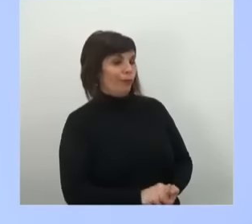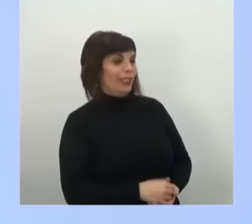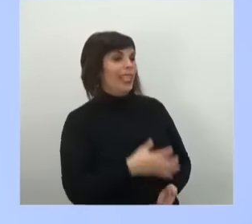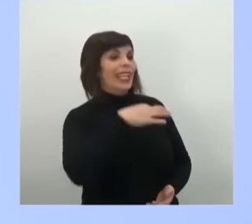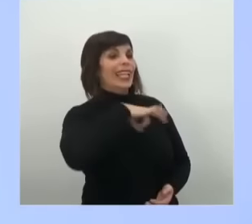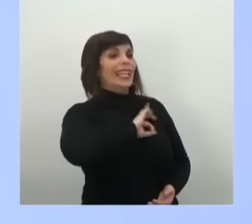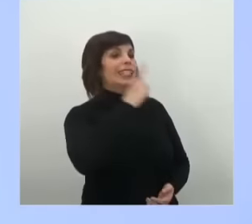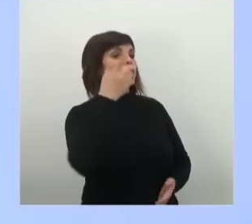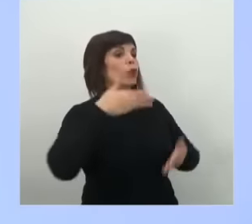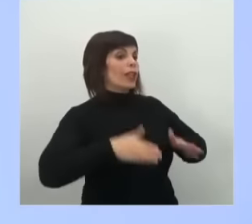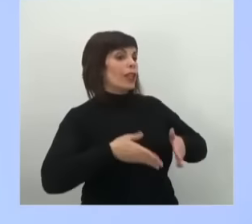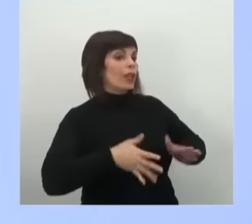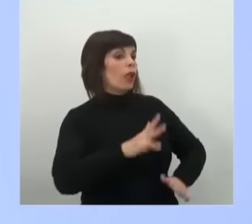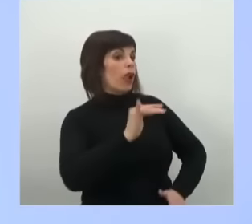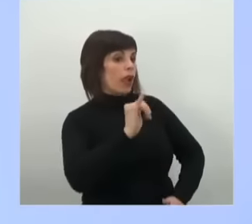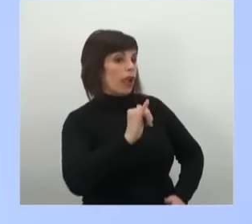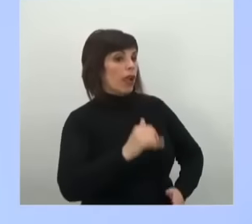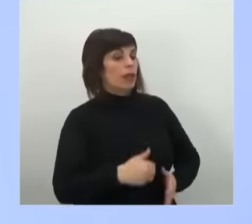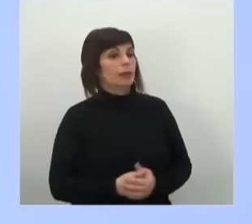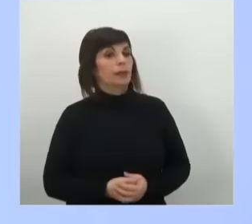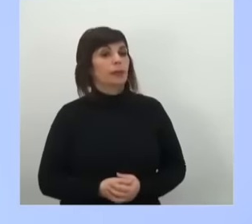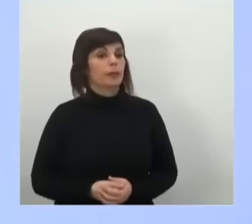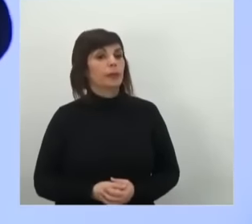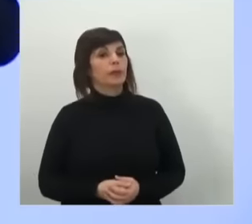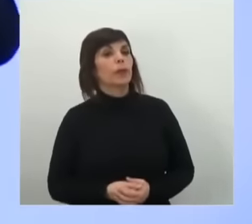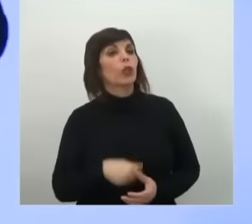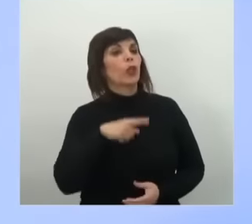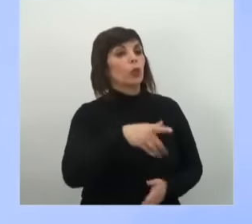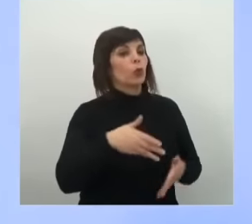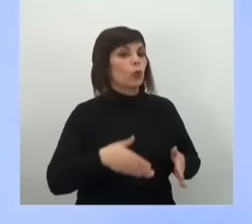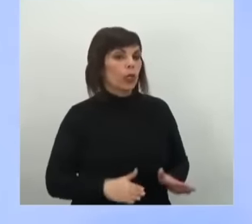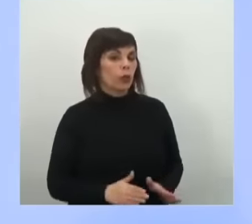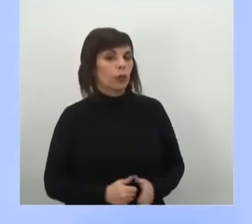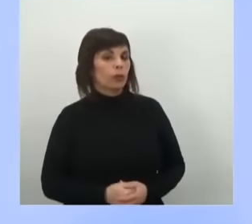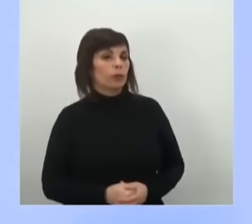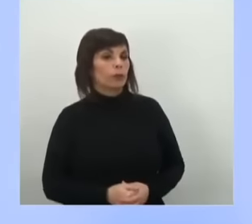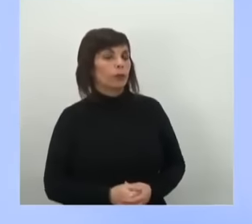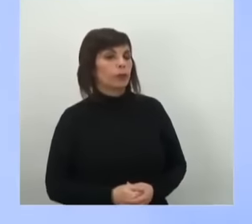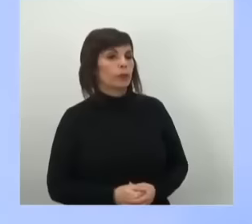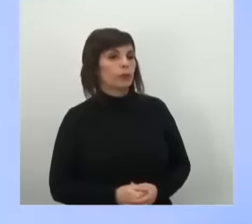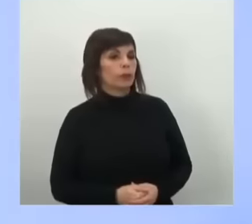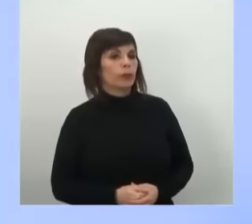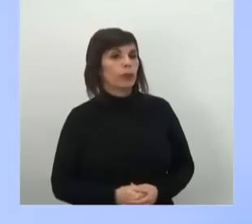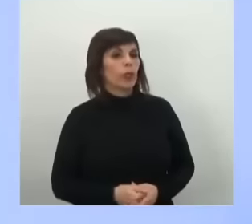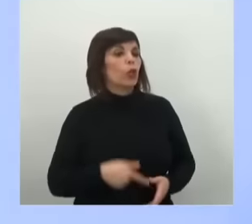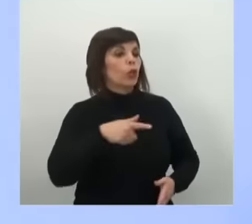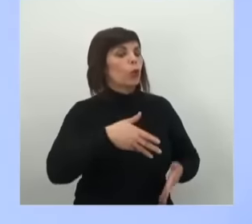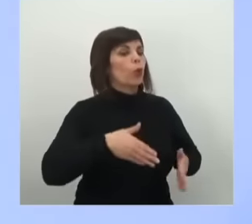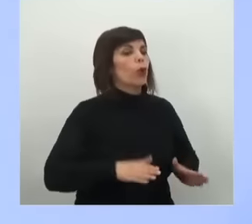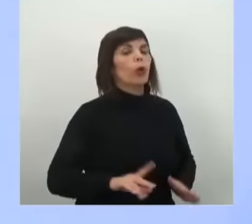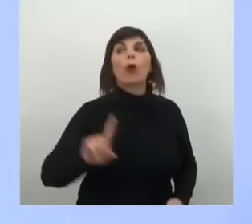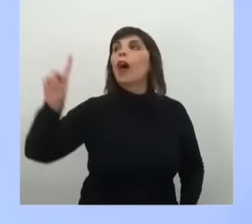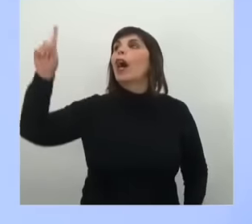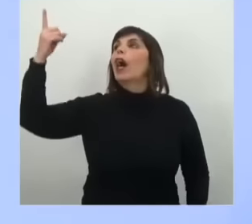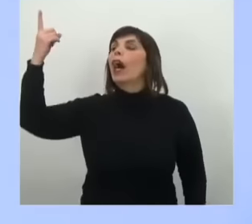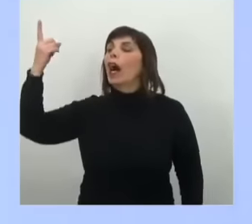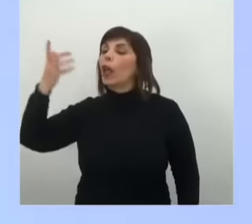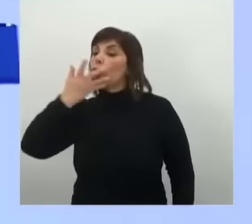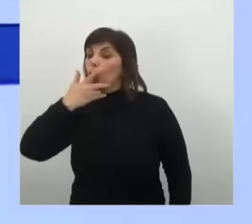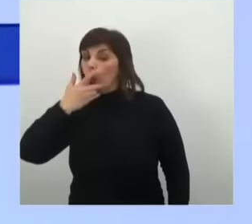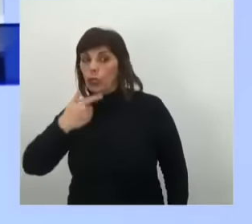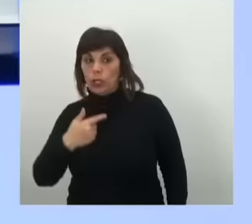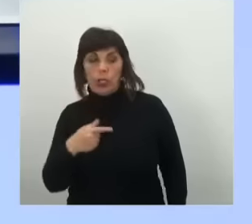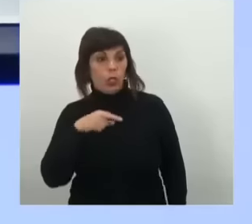tiene hijos Y entonces tu hijo tiene que conocerle a él Tú eres el padre